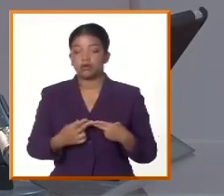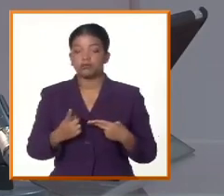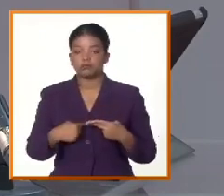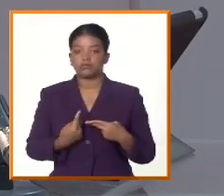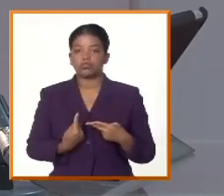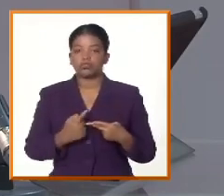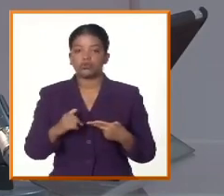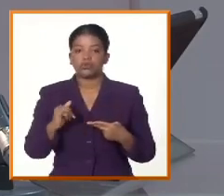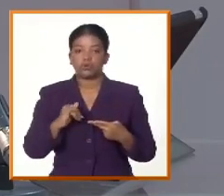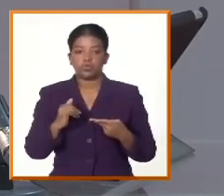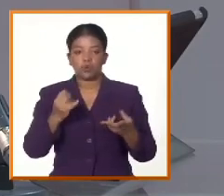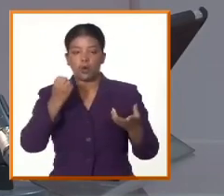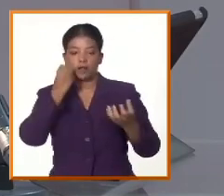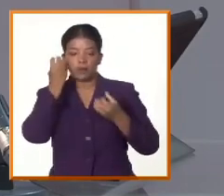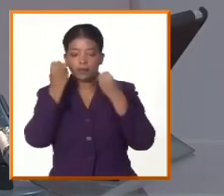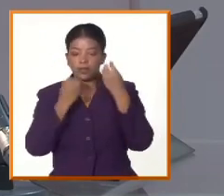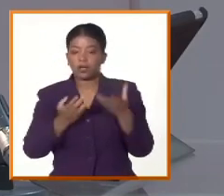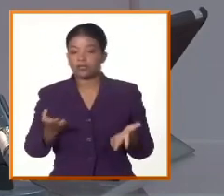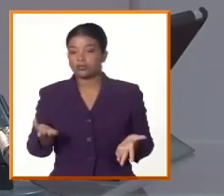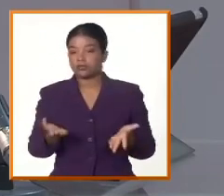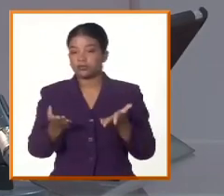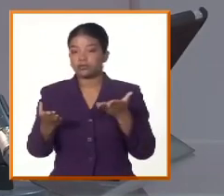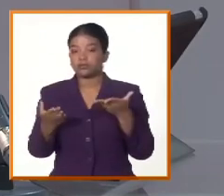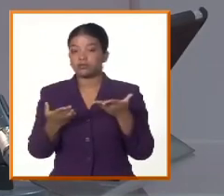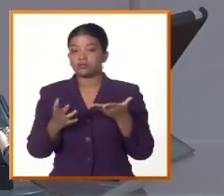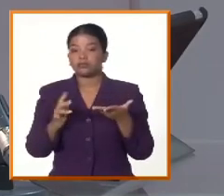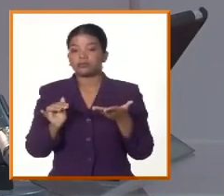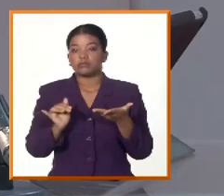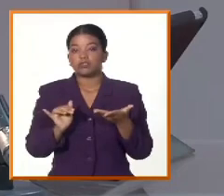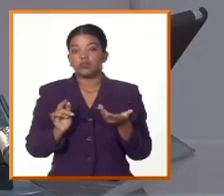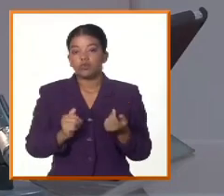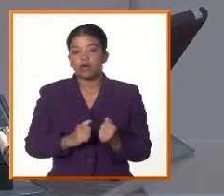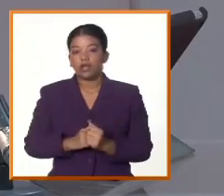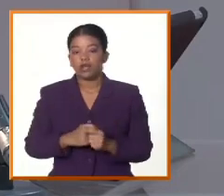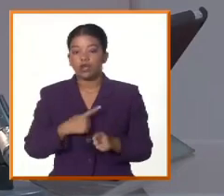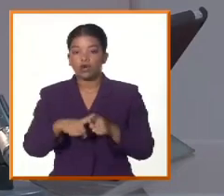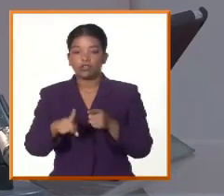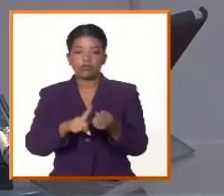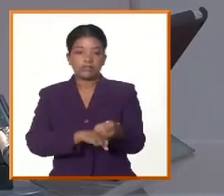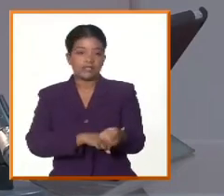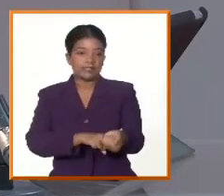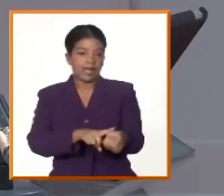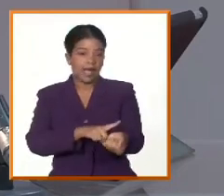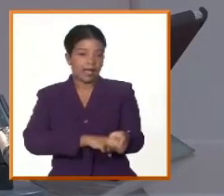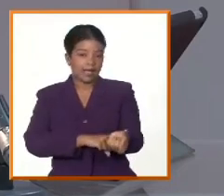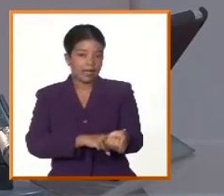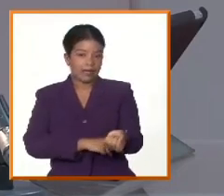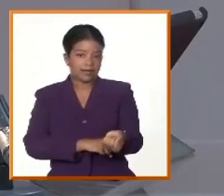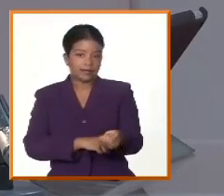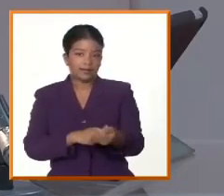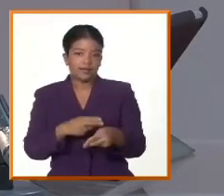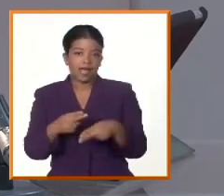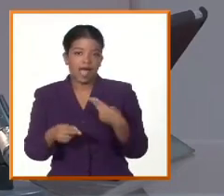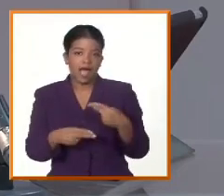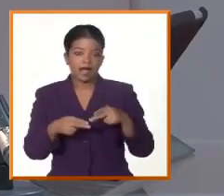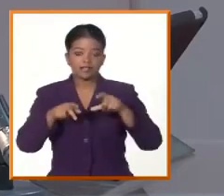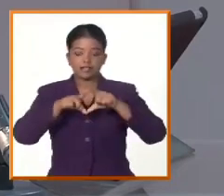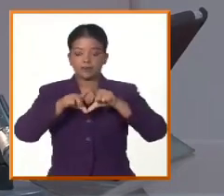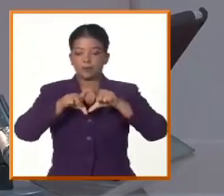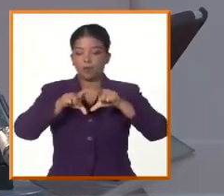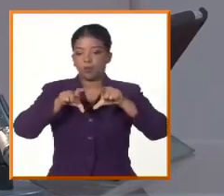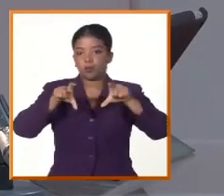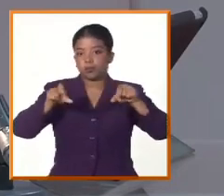del suero y el otro el tema de la sangre o sea en caso de de la sangre en la elaboración de embutidos y